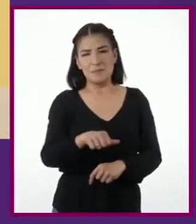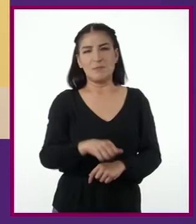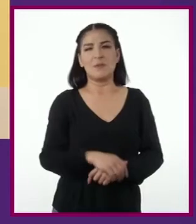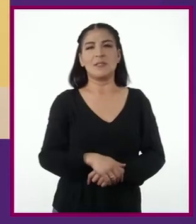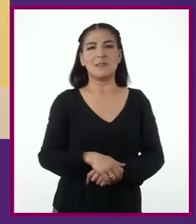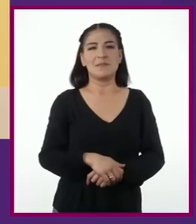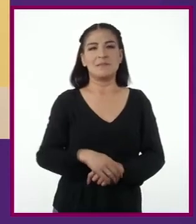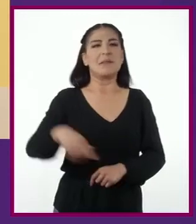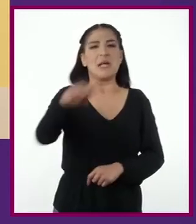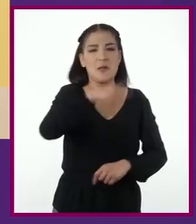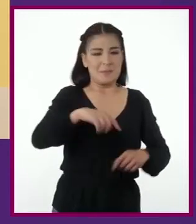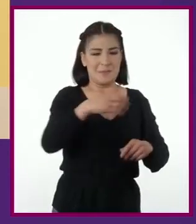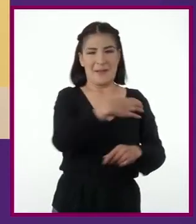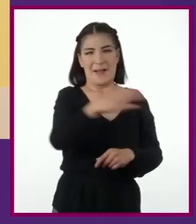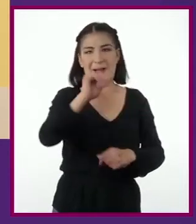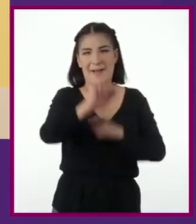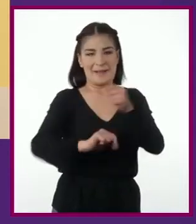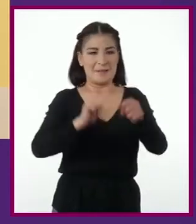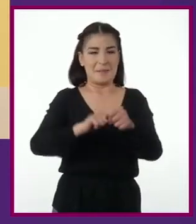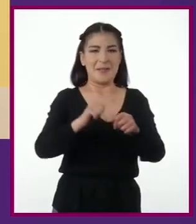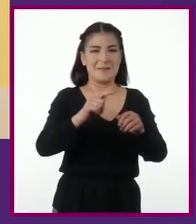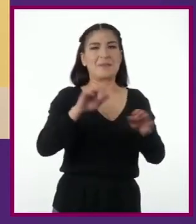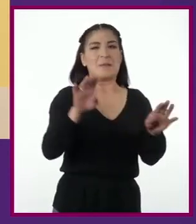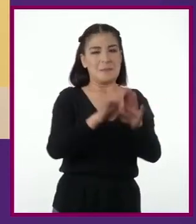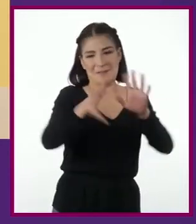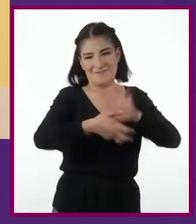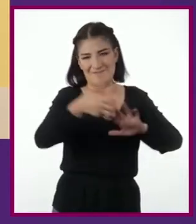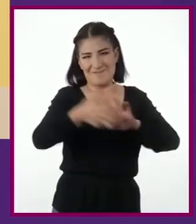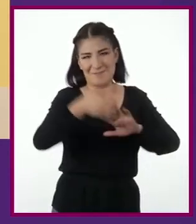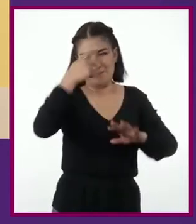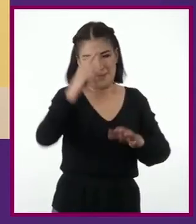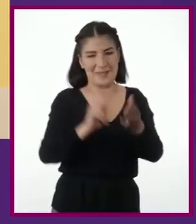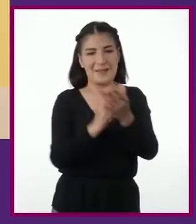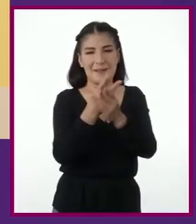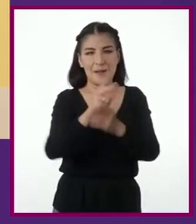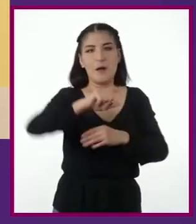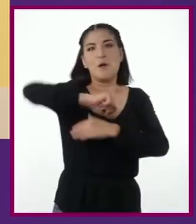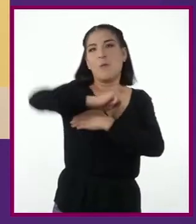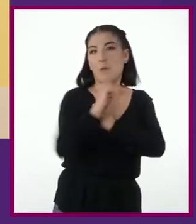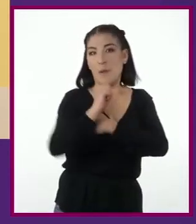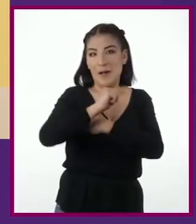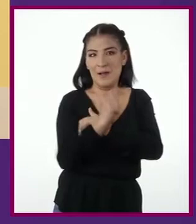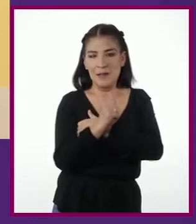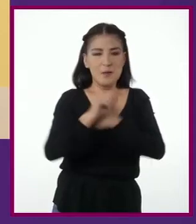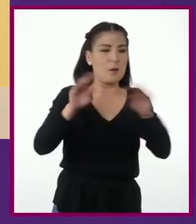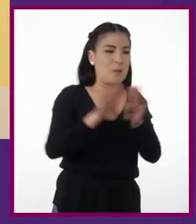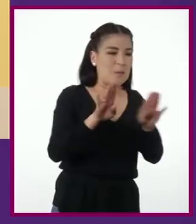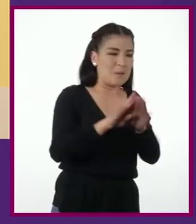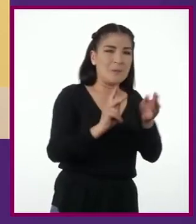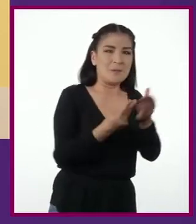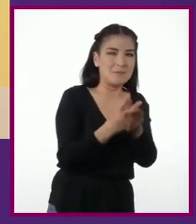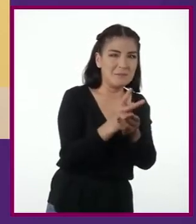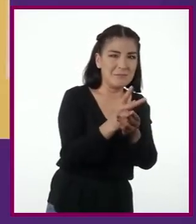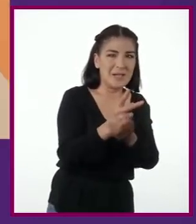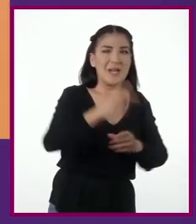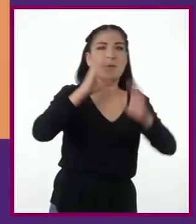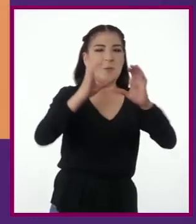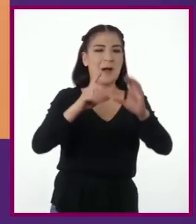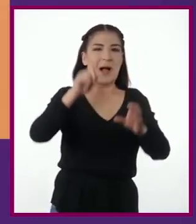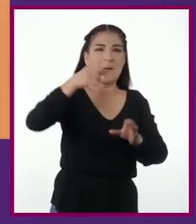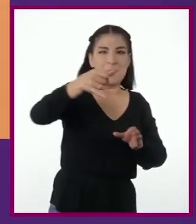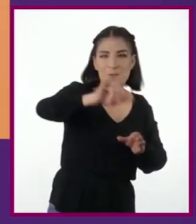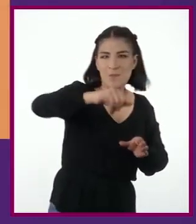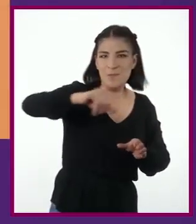agricultores dominaron el proceso de cosecha, almacenamiento y procesamiento, y posteriormente